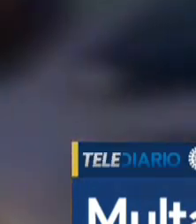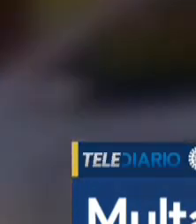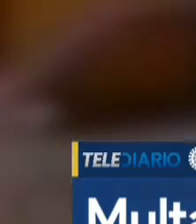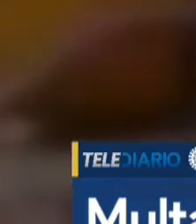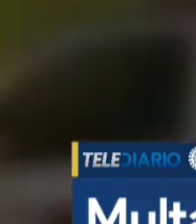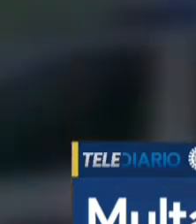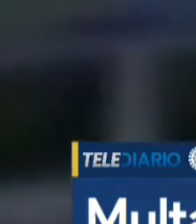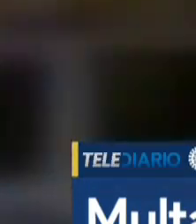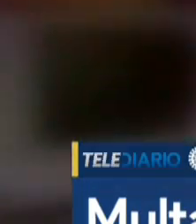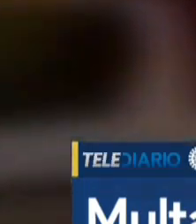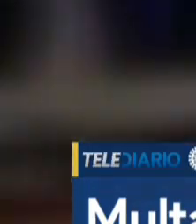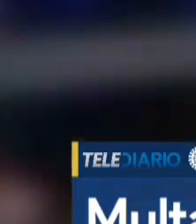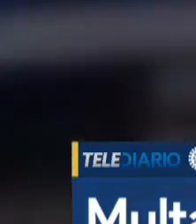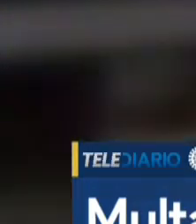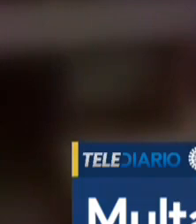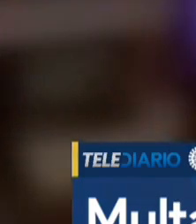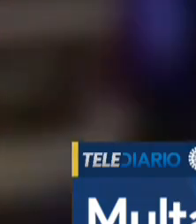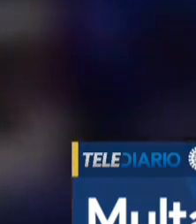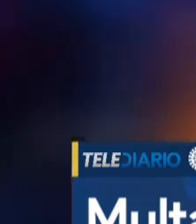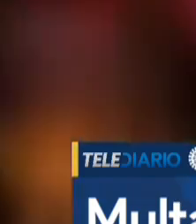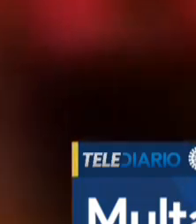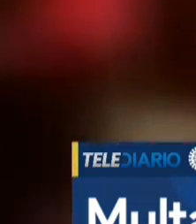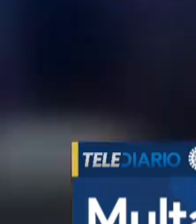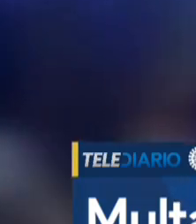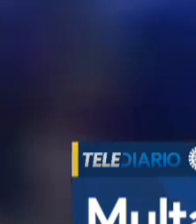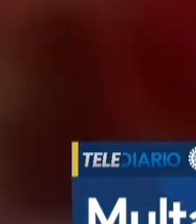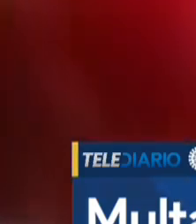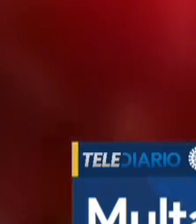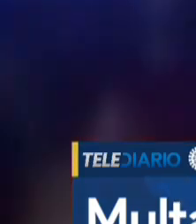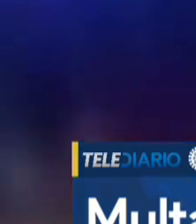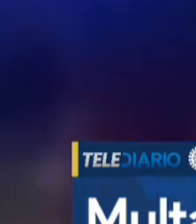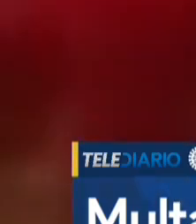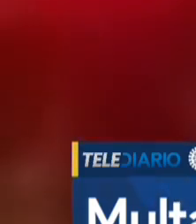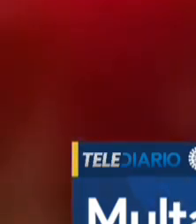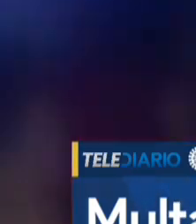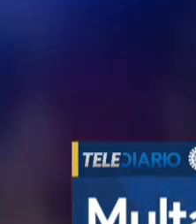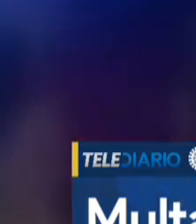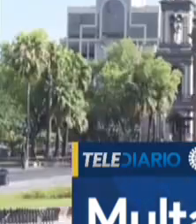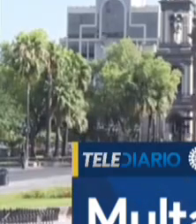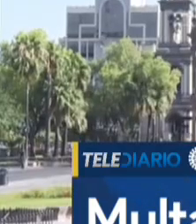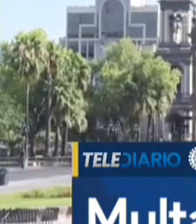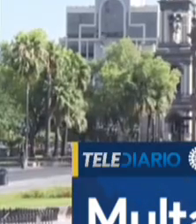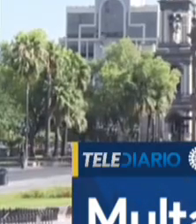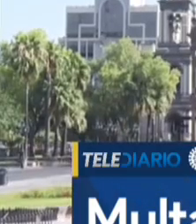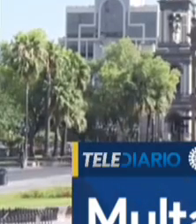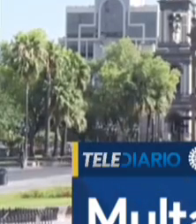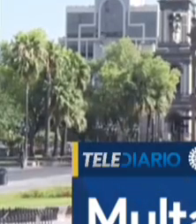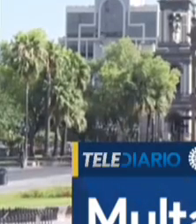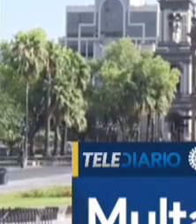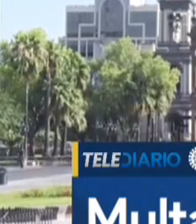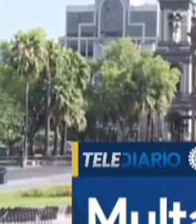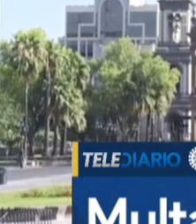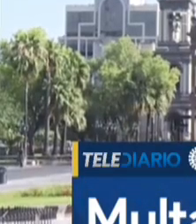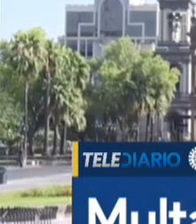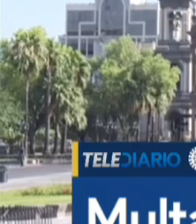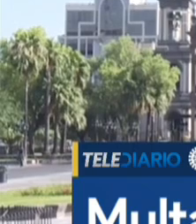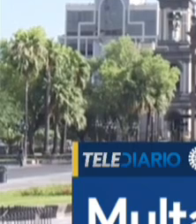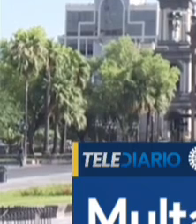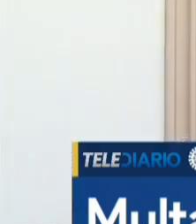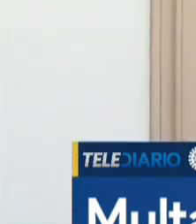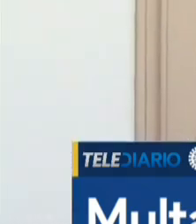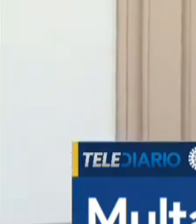salubridad establecidas durante la pandemia. El secretario de Salud, Manuel de la Oca Vasos, adelantó que el decreto que entrará en vigor el